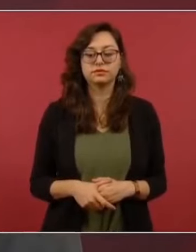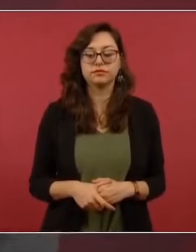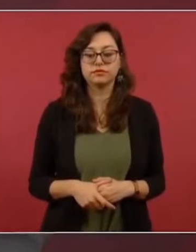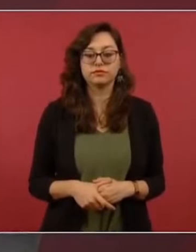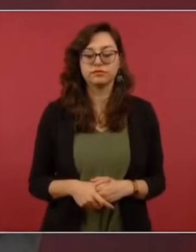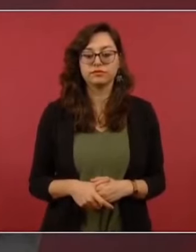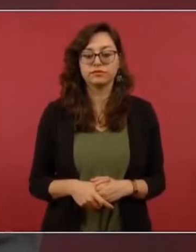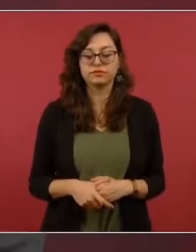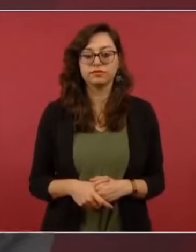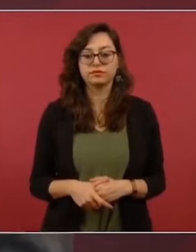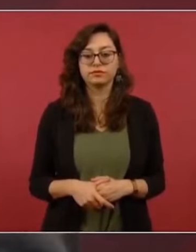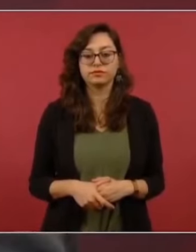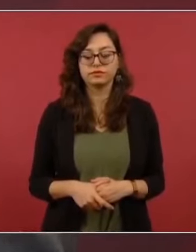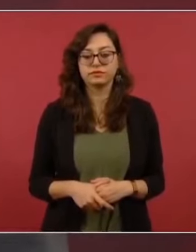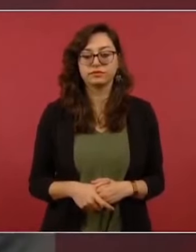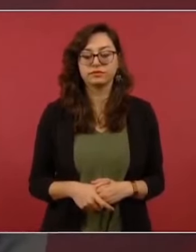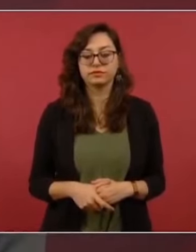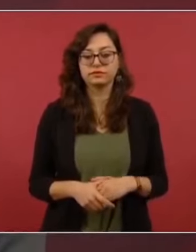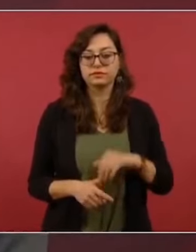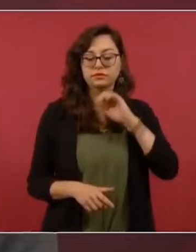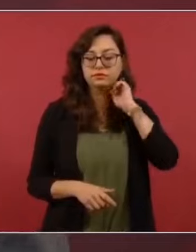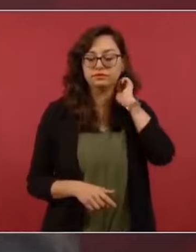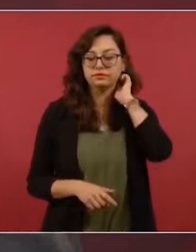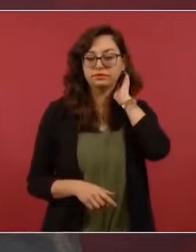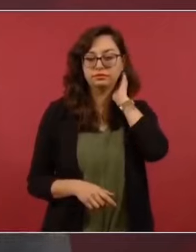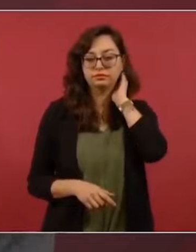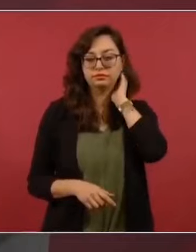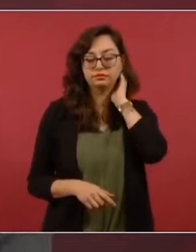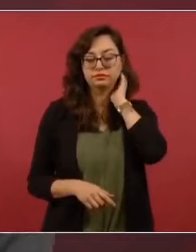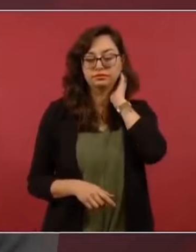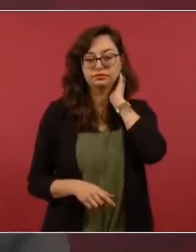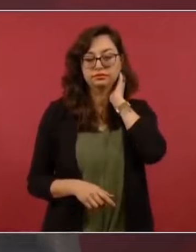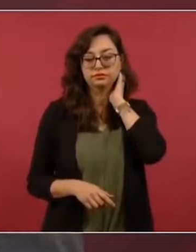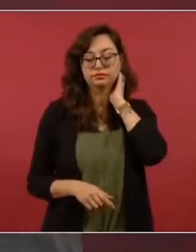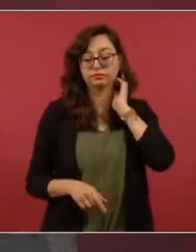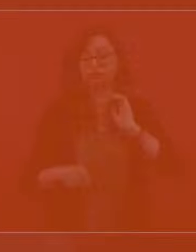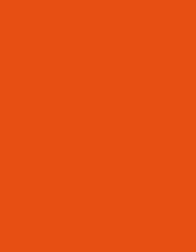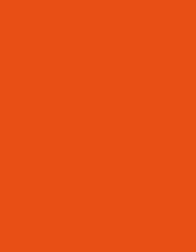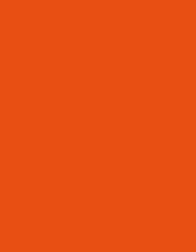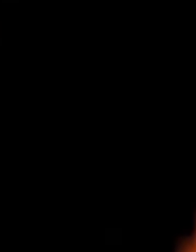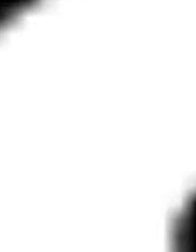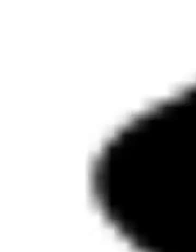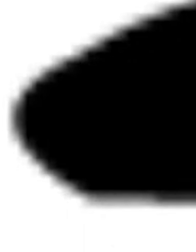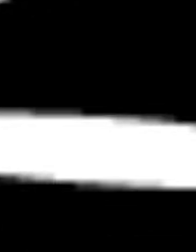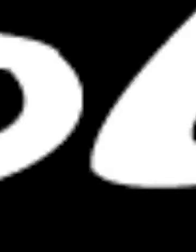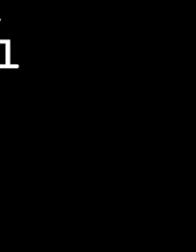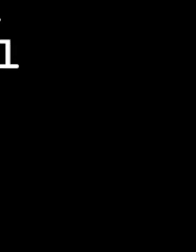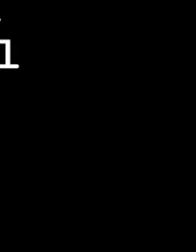Porque fue hasta premiado por autoridades de Estados Unidos.